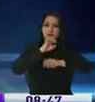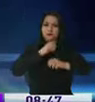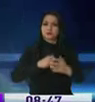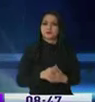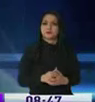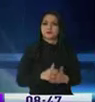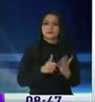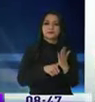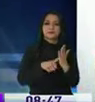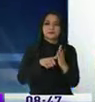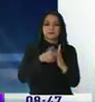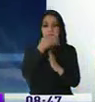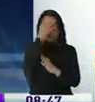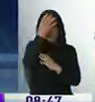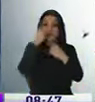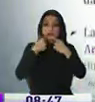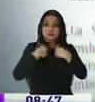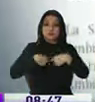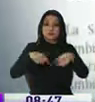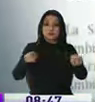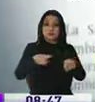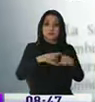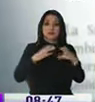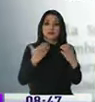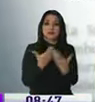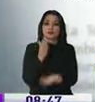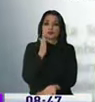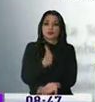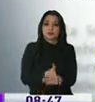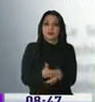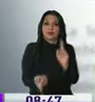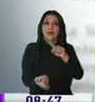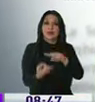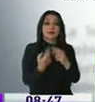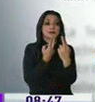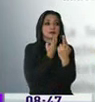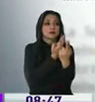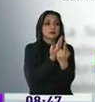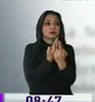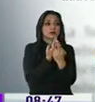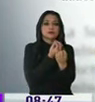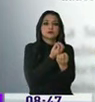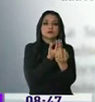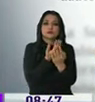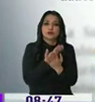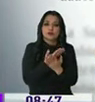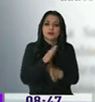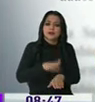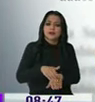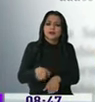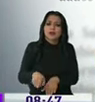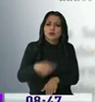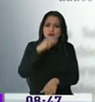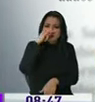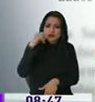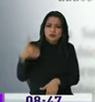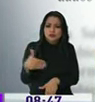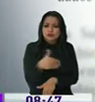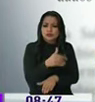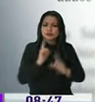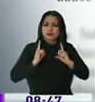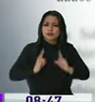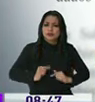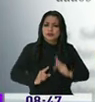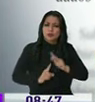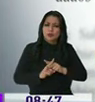del Ministerio de Educación, se suspendieron las clases hasta contar con el informe clínico que determine las causas de la afectación en la salud que presentaron